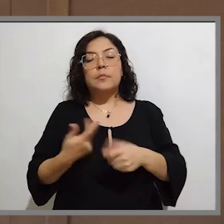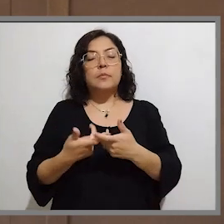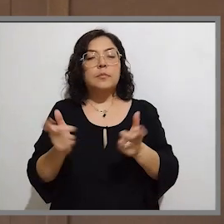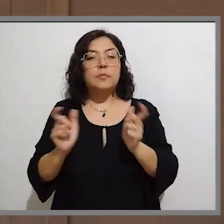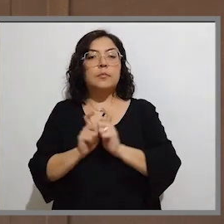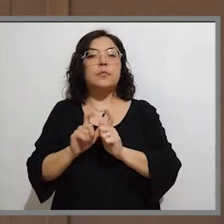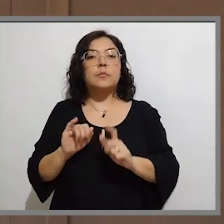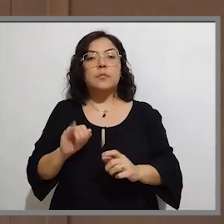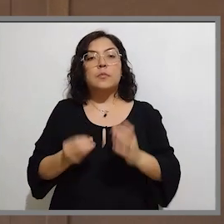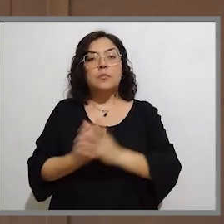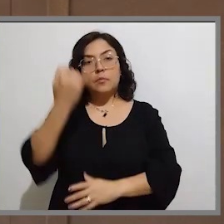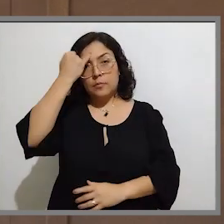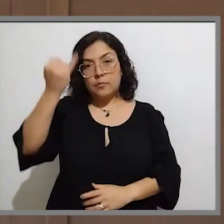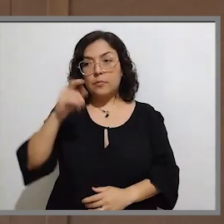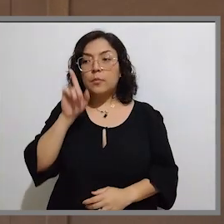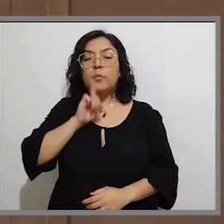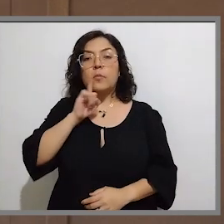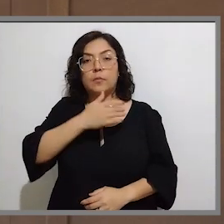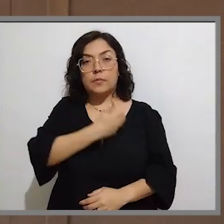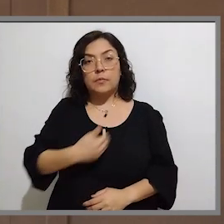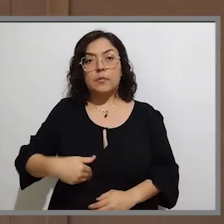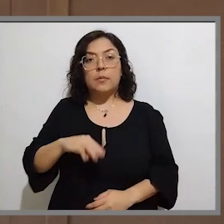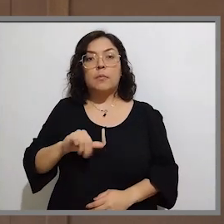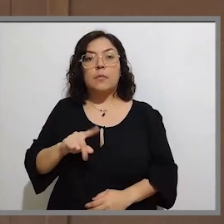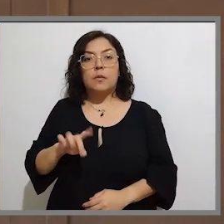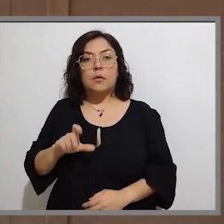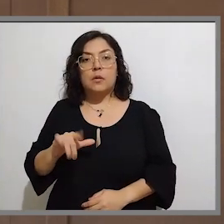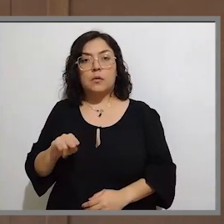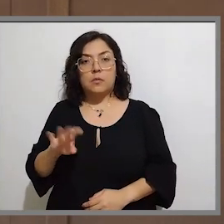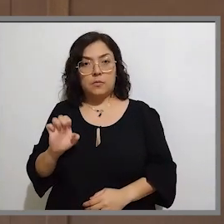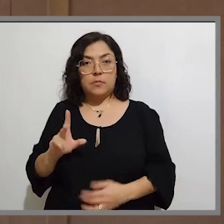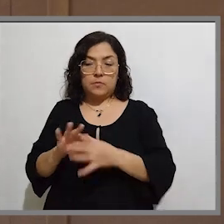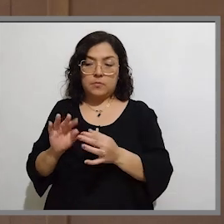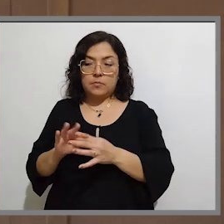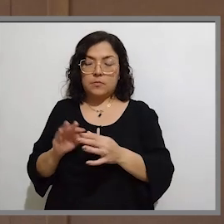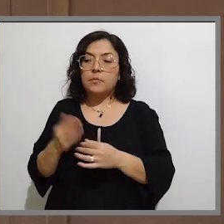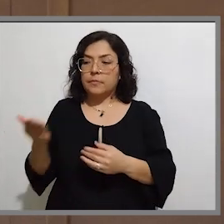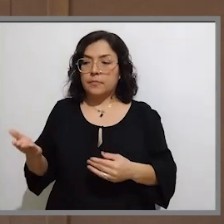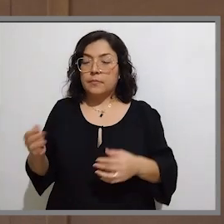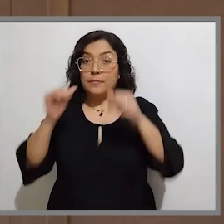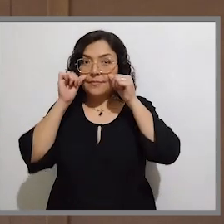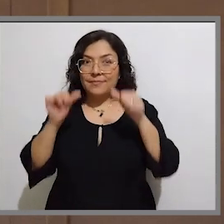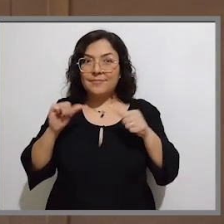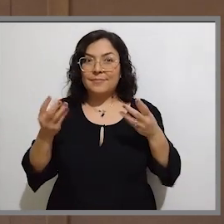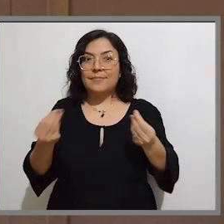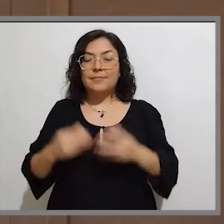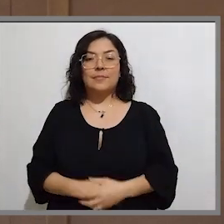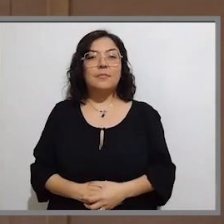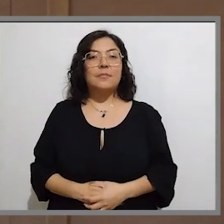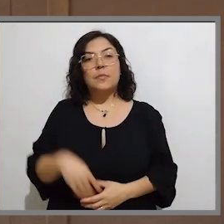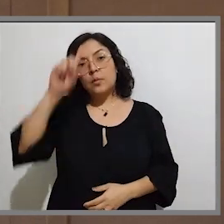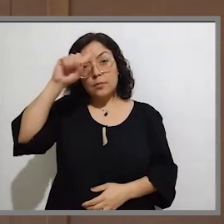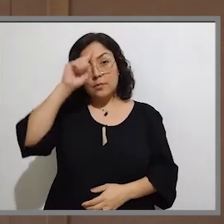Innovación, que preside la consejera Madeleine Ivette Figueroa, quien va a estar atenta a este programa. Participaremos muchos